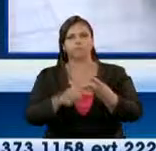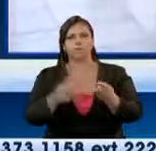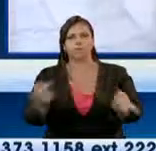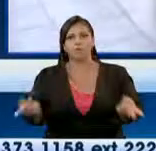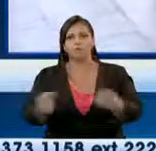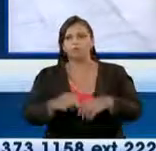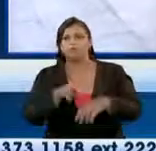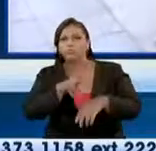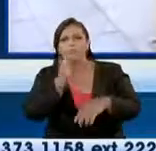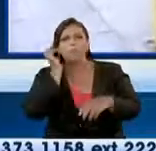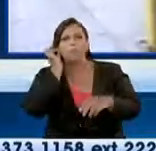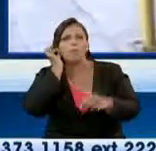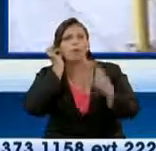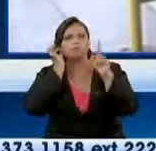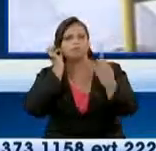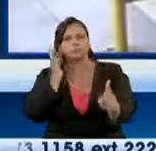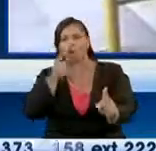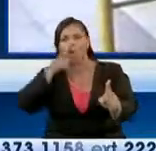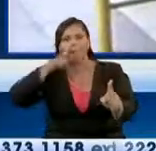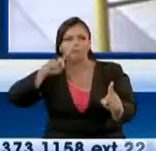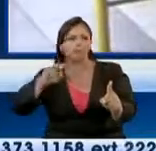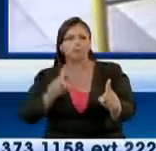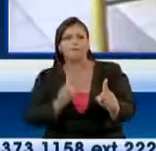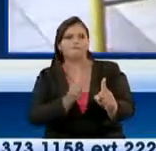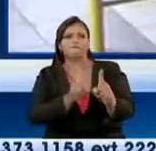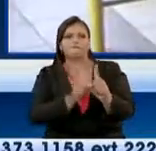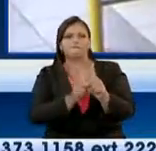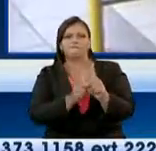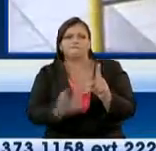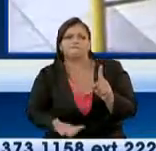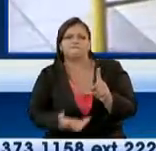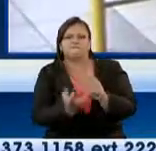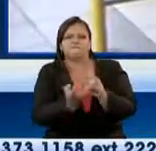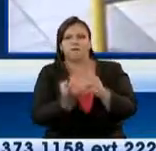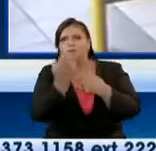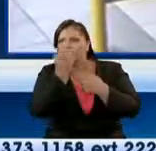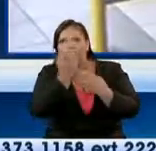sexual a las mujeres. Compañeros, con esta información vamos a regresar a estudio.